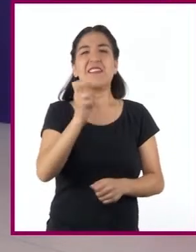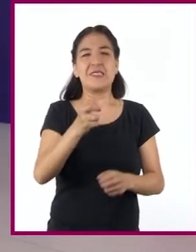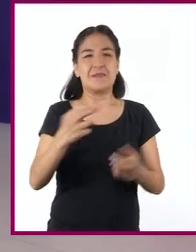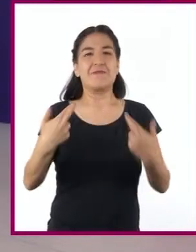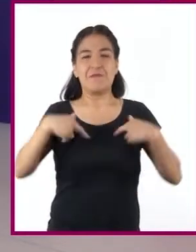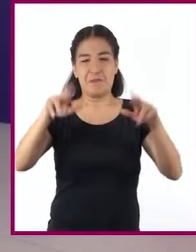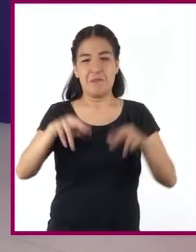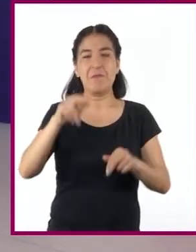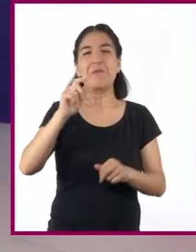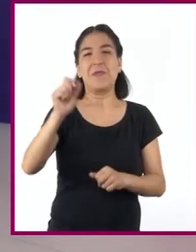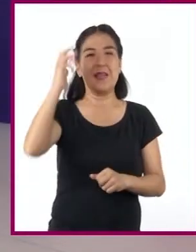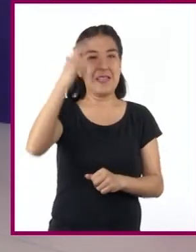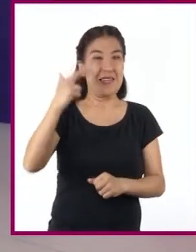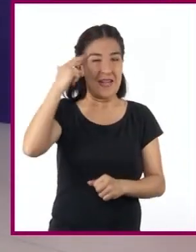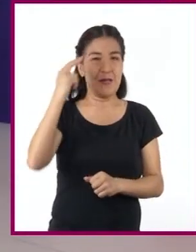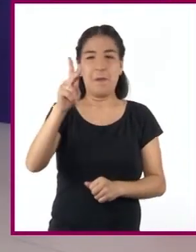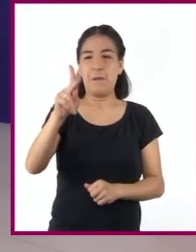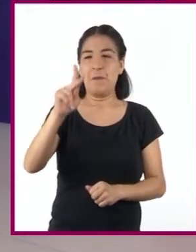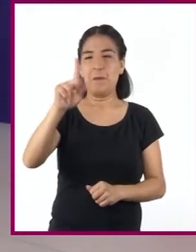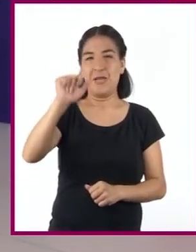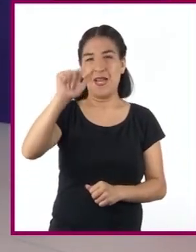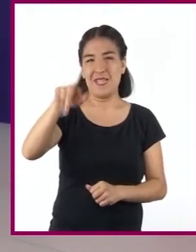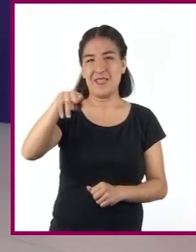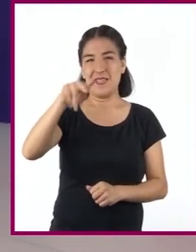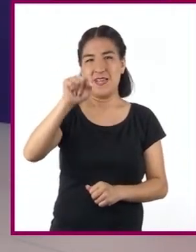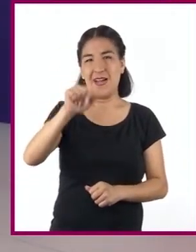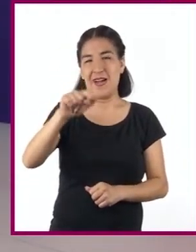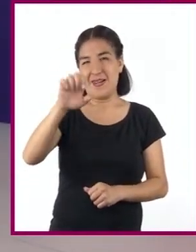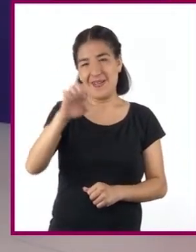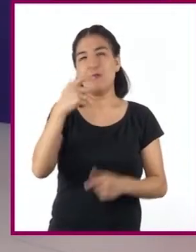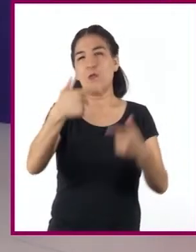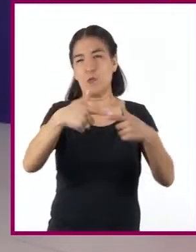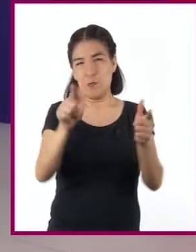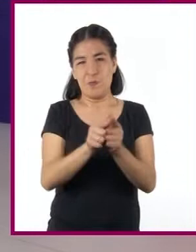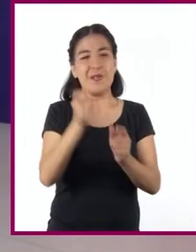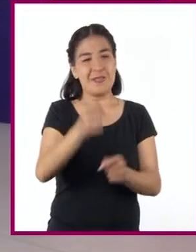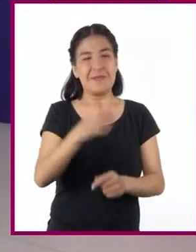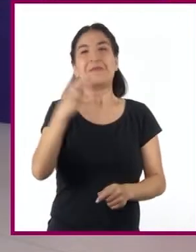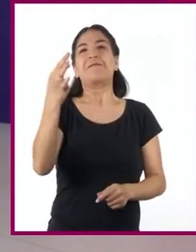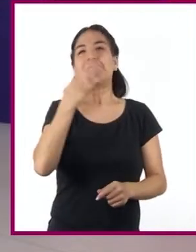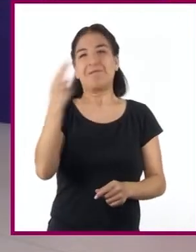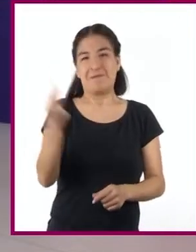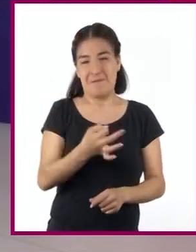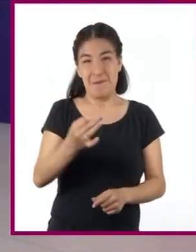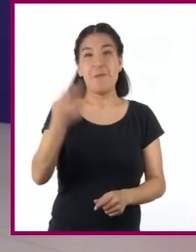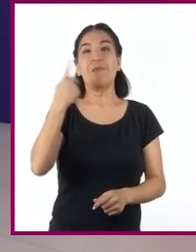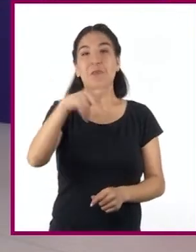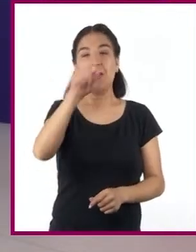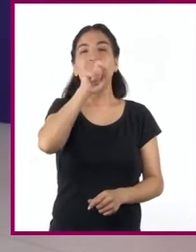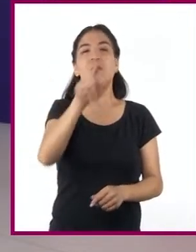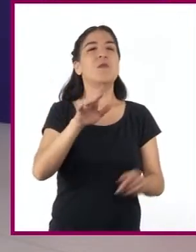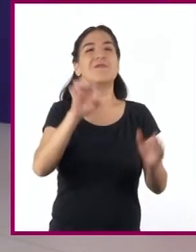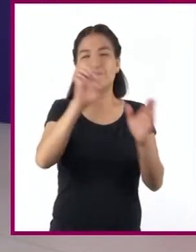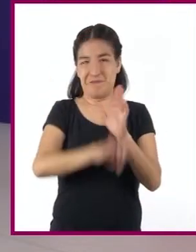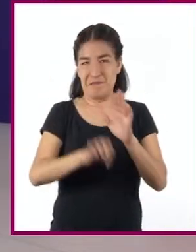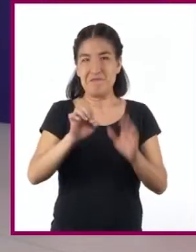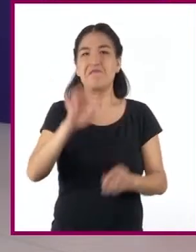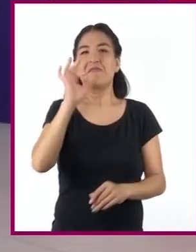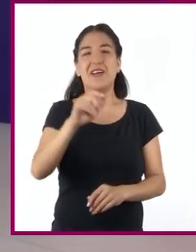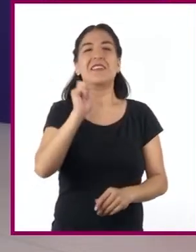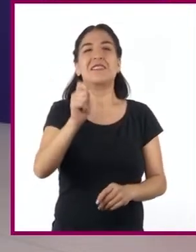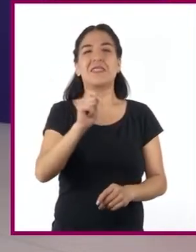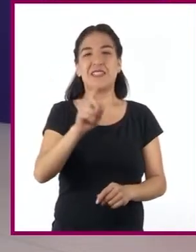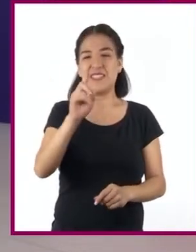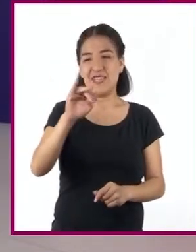Plantae. Esta es la flor de calabaza y sin duda es muy rica, pero también es el ejemplo perfecto del